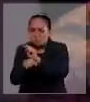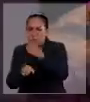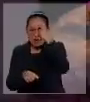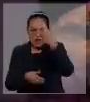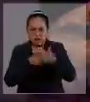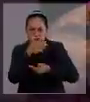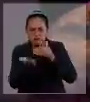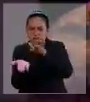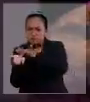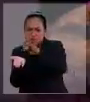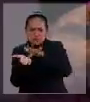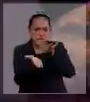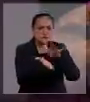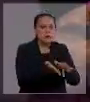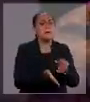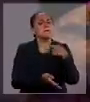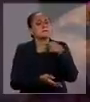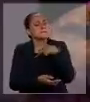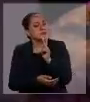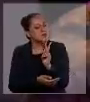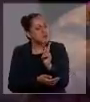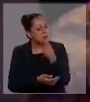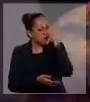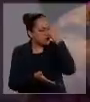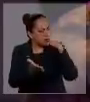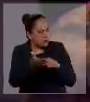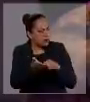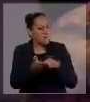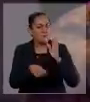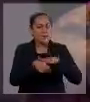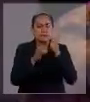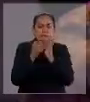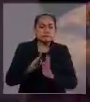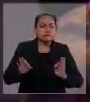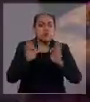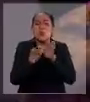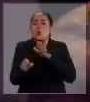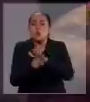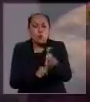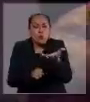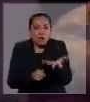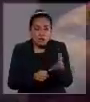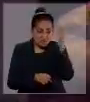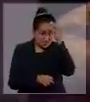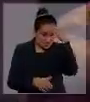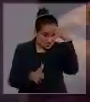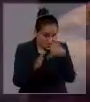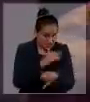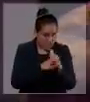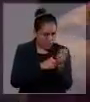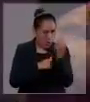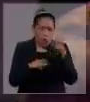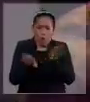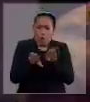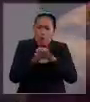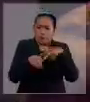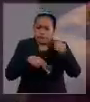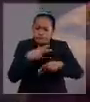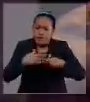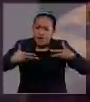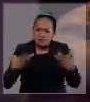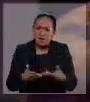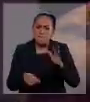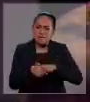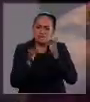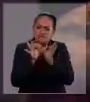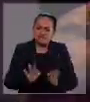creo que es fundamental que también prioricemos. Cuando usted habla de ciencia y tecnología para el país, ¿cómo la va a priorizar? ¿Por áreas, por temas, por